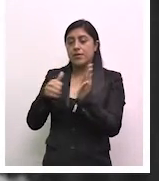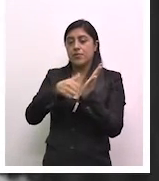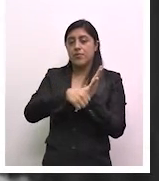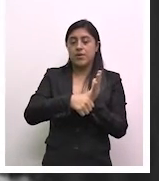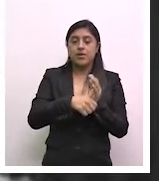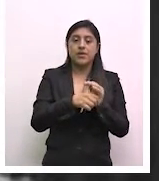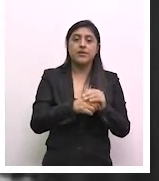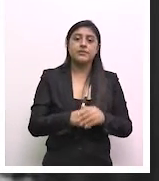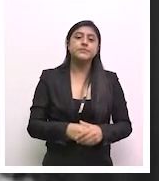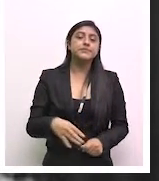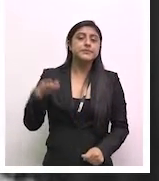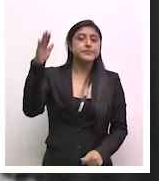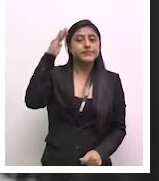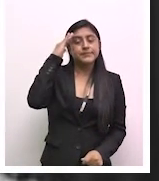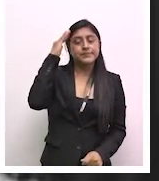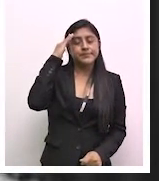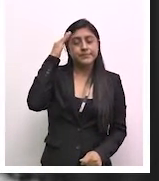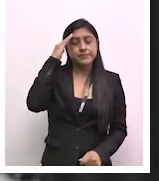huella.